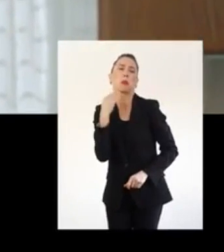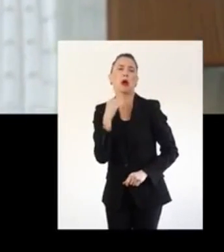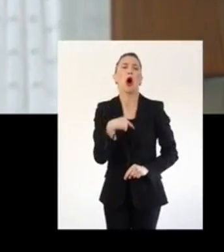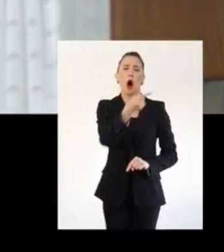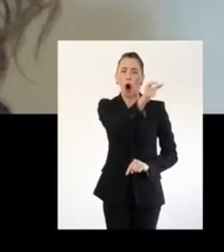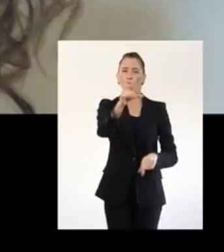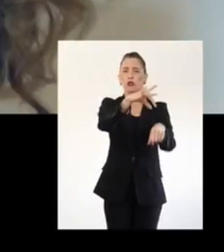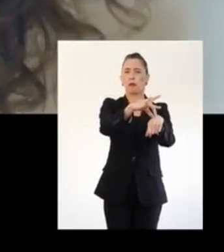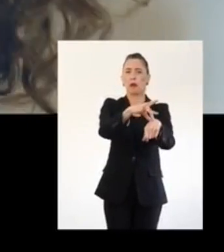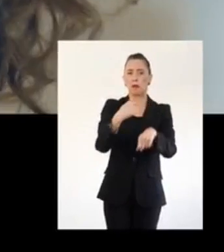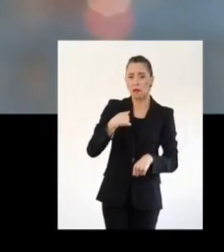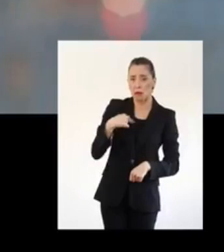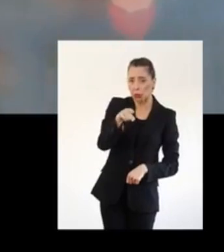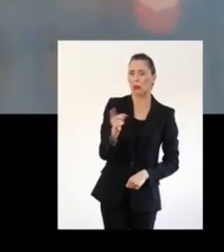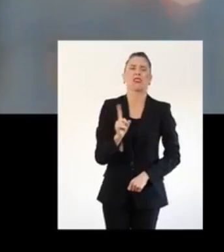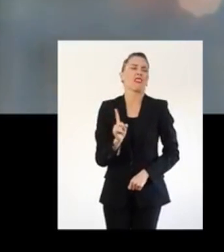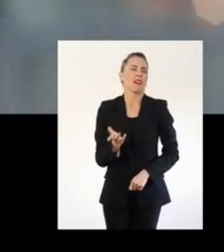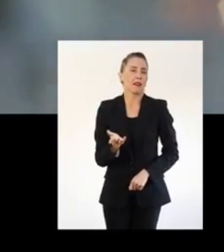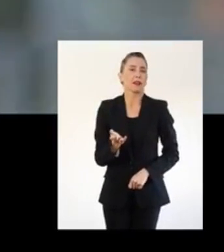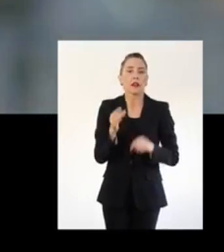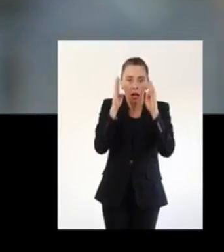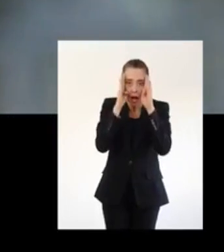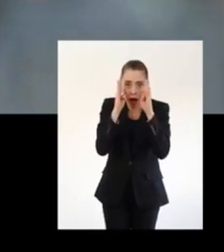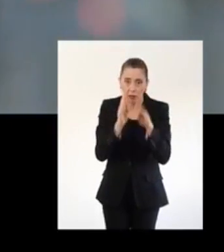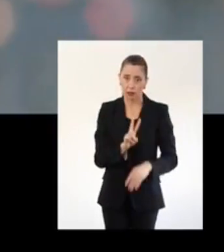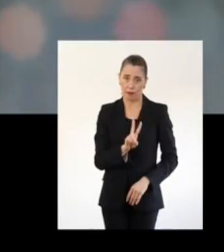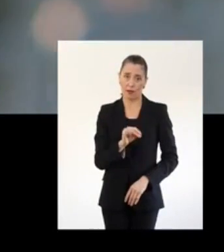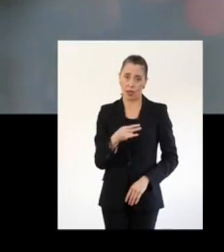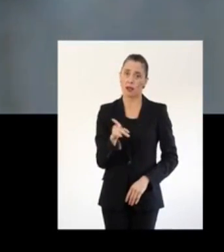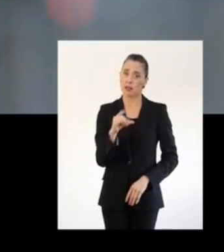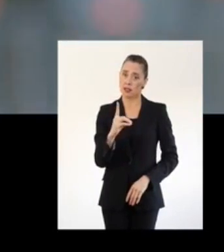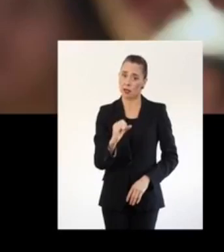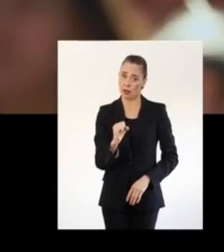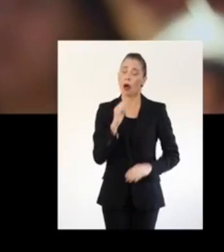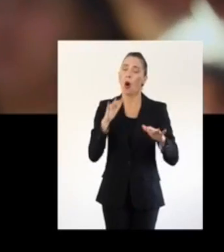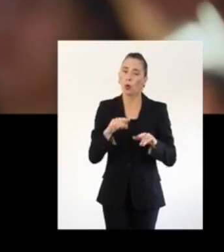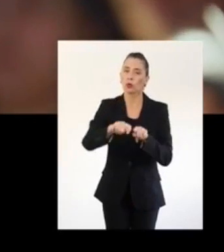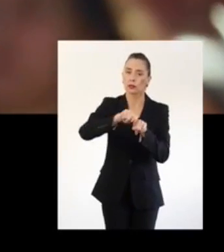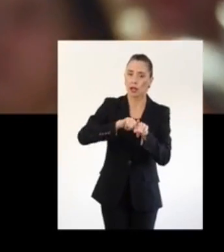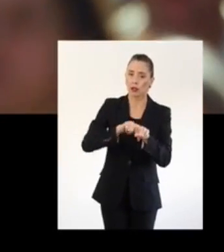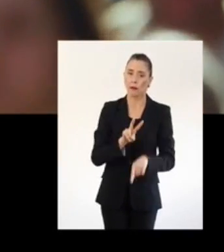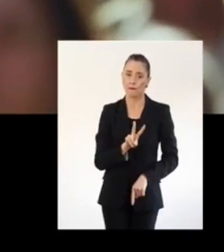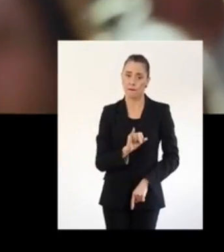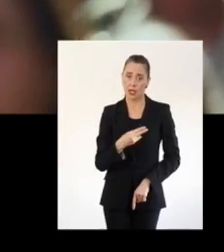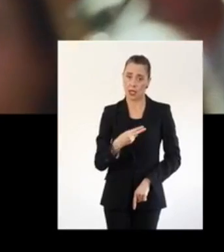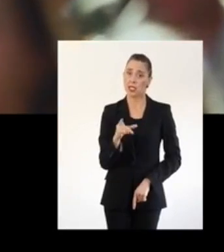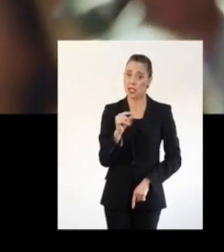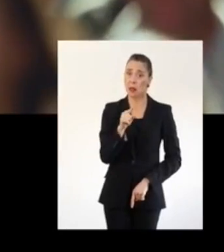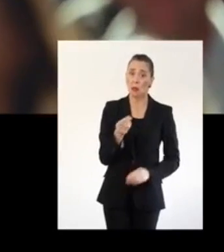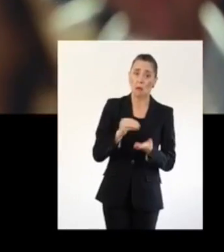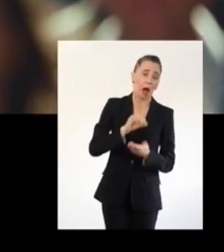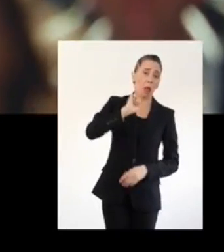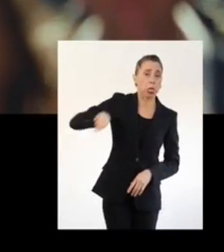otros? No a mí, no a ti. Estemos atentos al VIH-Sida. Usemos condón. VIH-Sida. Más lo ignoramos,